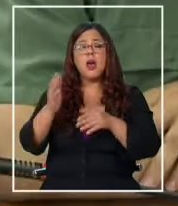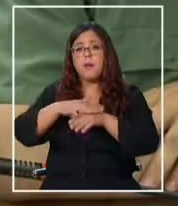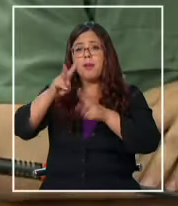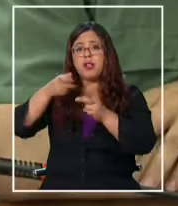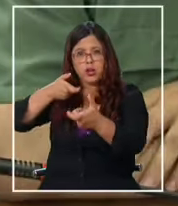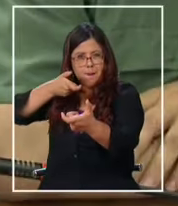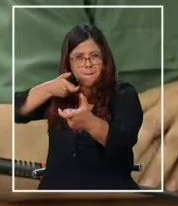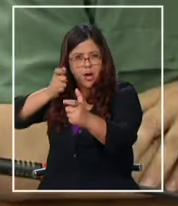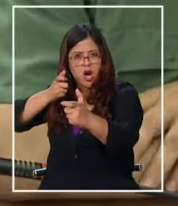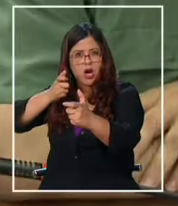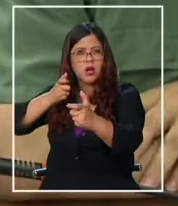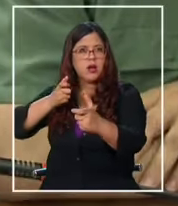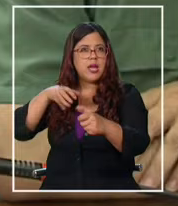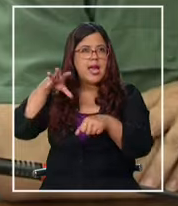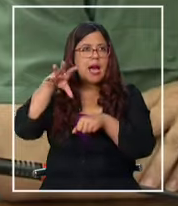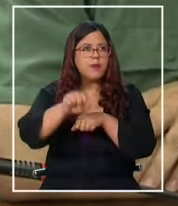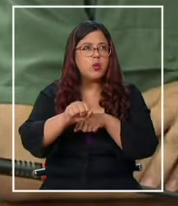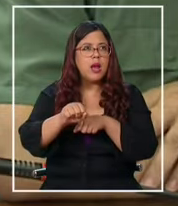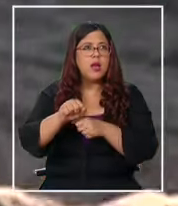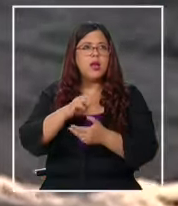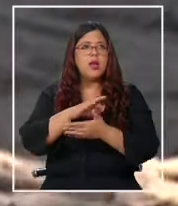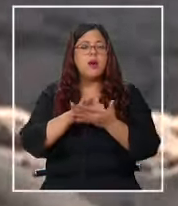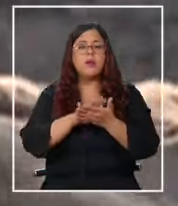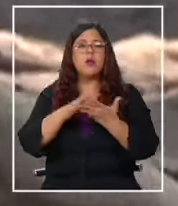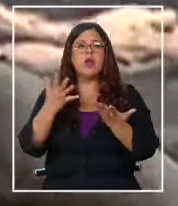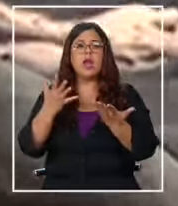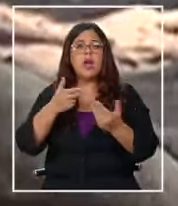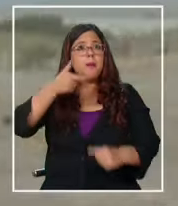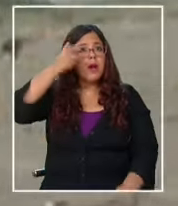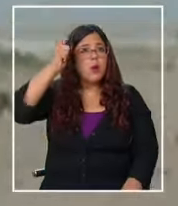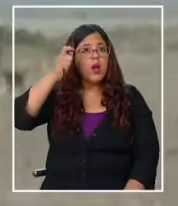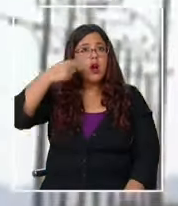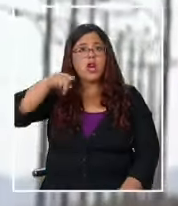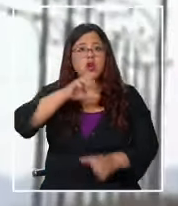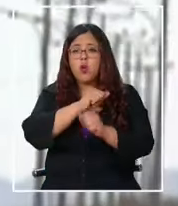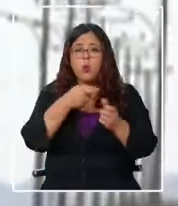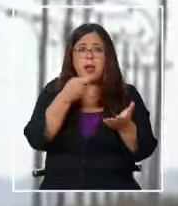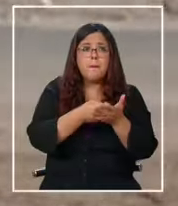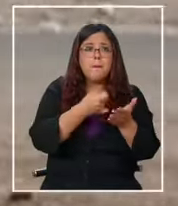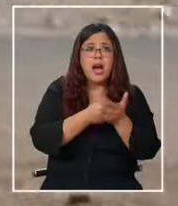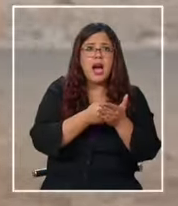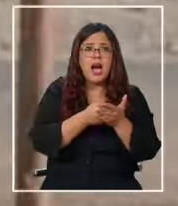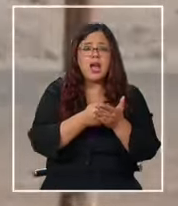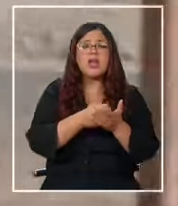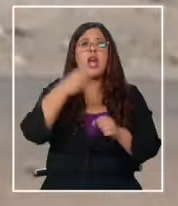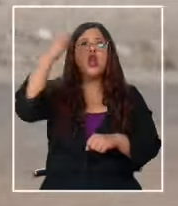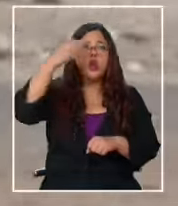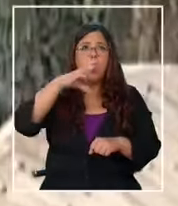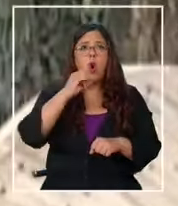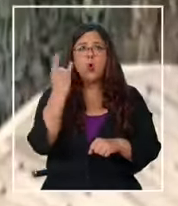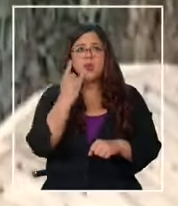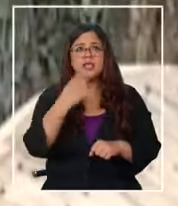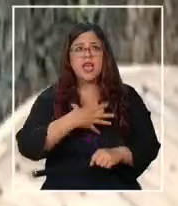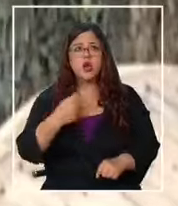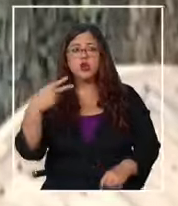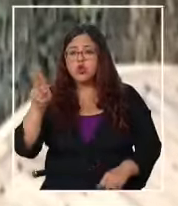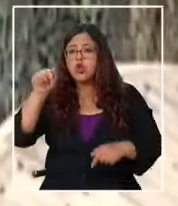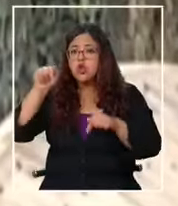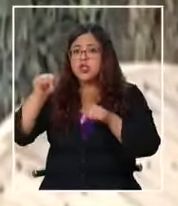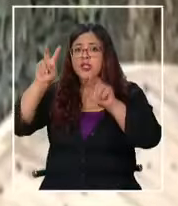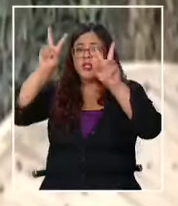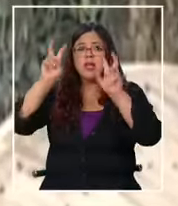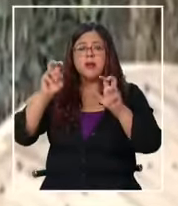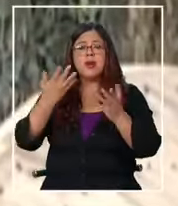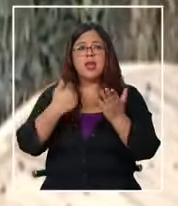El hecho de que le maten una cabeza de ganado significa que no van a poder pagar la luz o pagar la universidad de su hijo. Entonces, esa es una cuestión a la